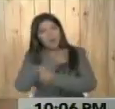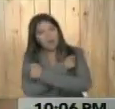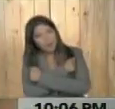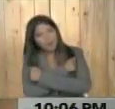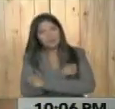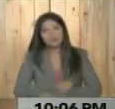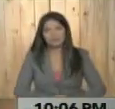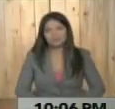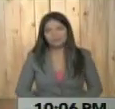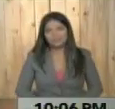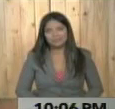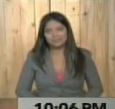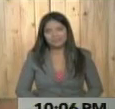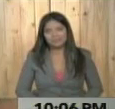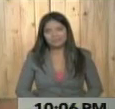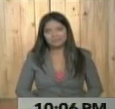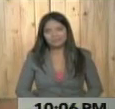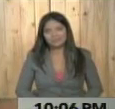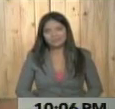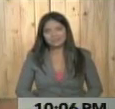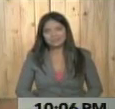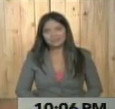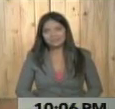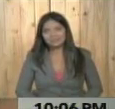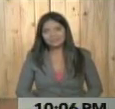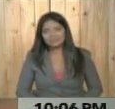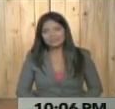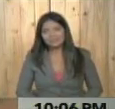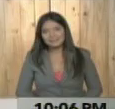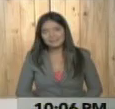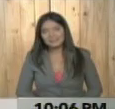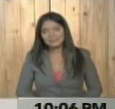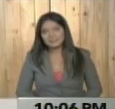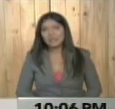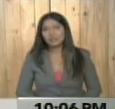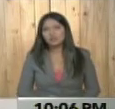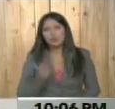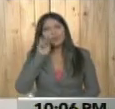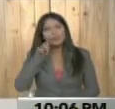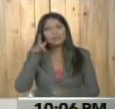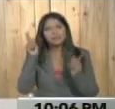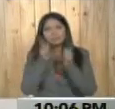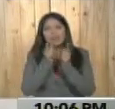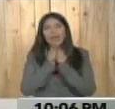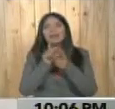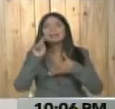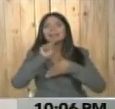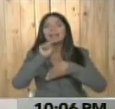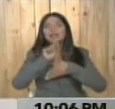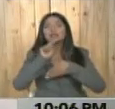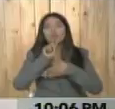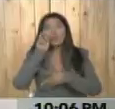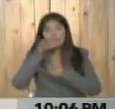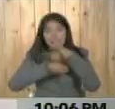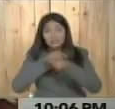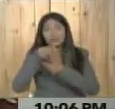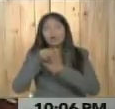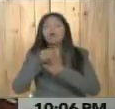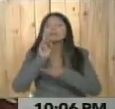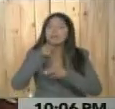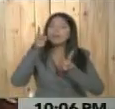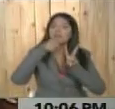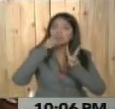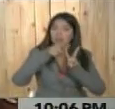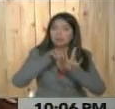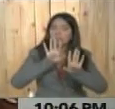¿no? Sí, vi un reportaje muy bonito que hizo Telesur, que hizo Venezolana de Televisión.